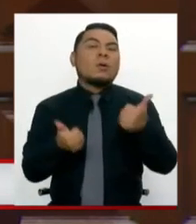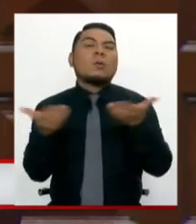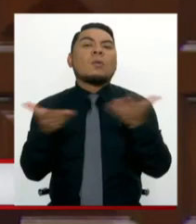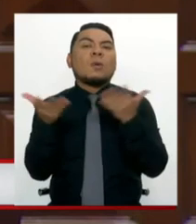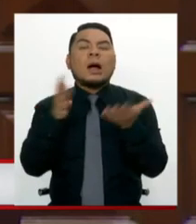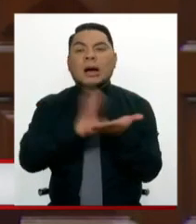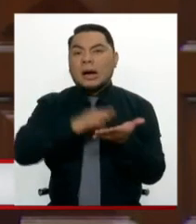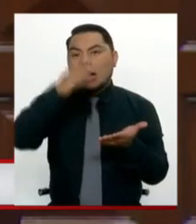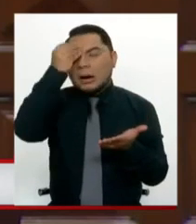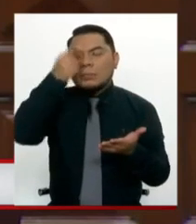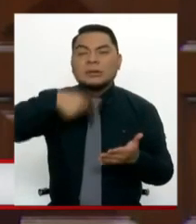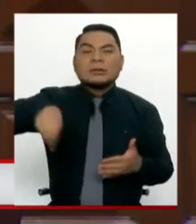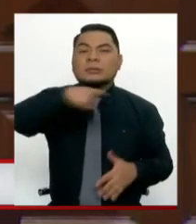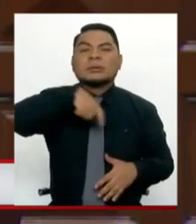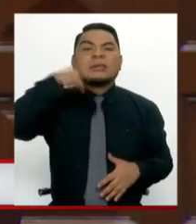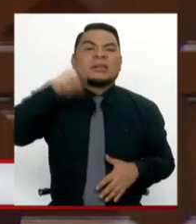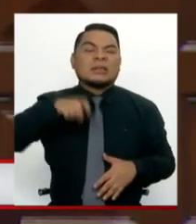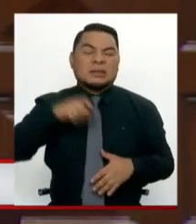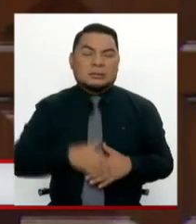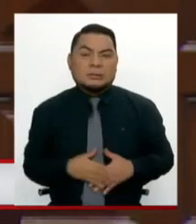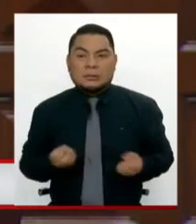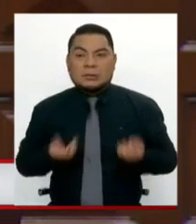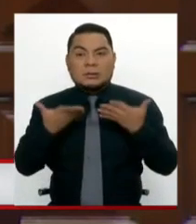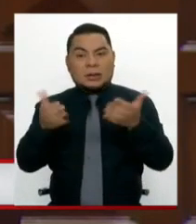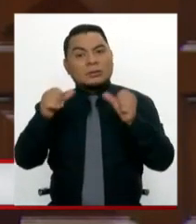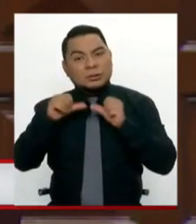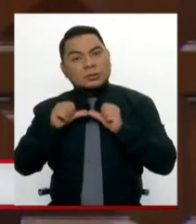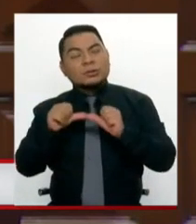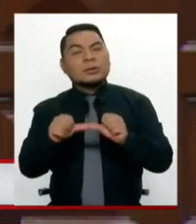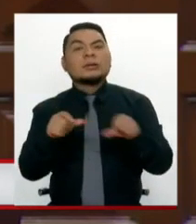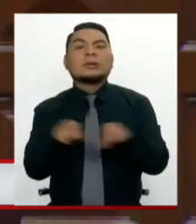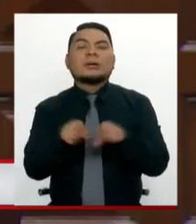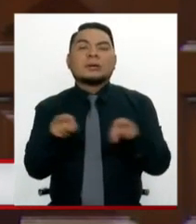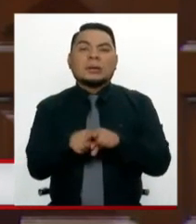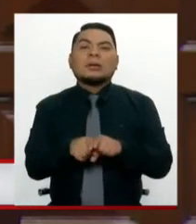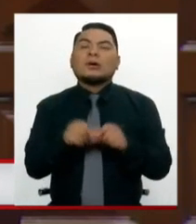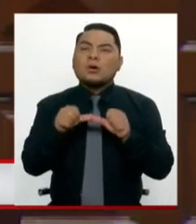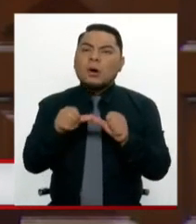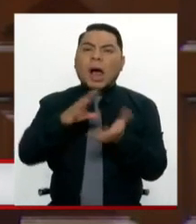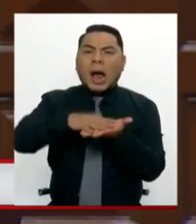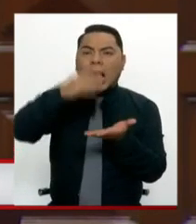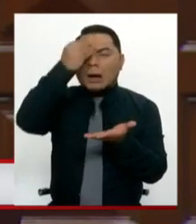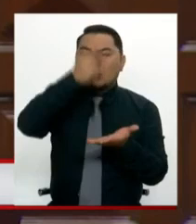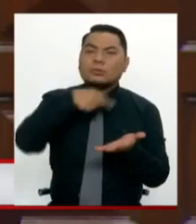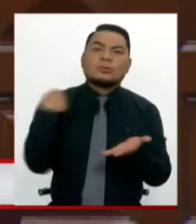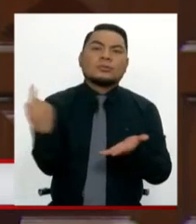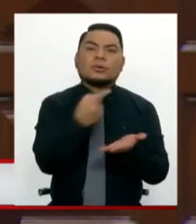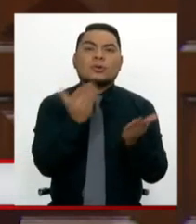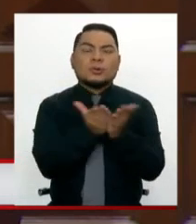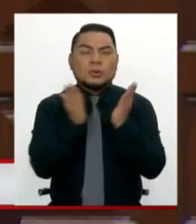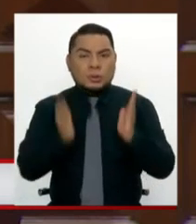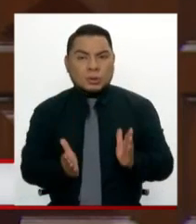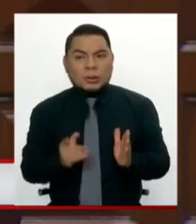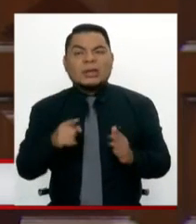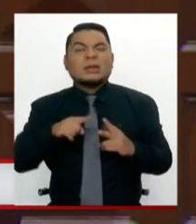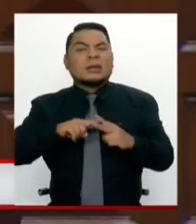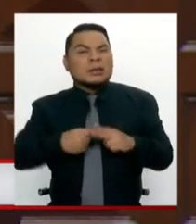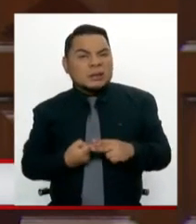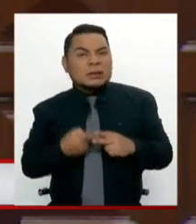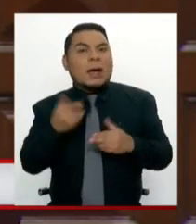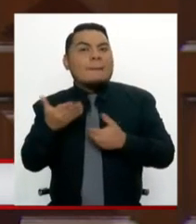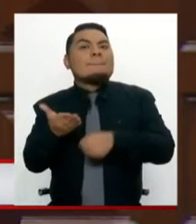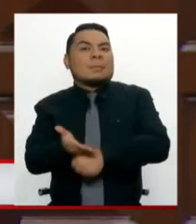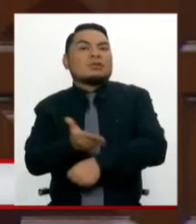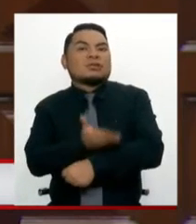los aprendizajes que necesitamos. Para dar sostenibilidad y continuidad a los aprendizajes de todos los alumnos, iniciaremos el